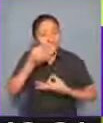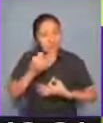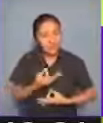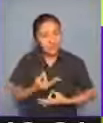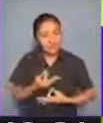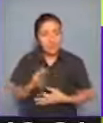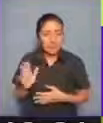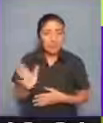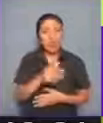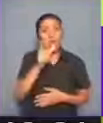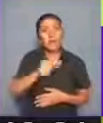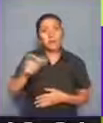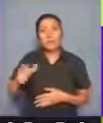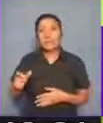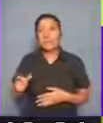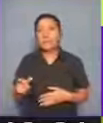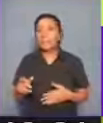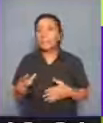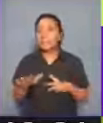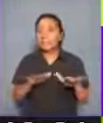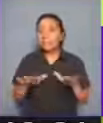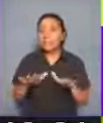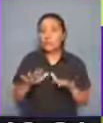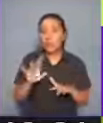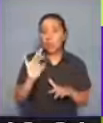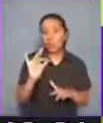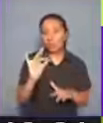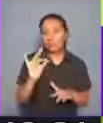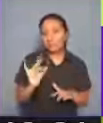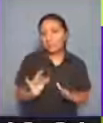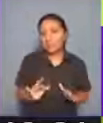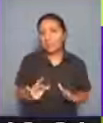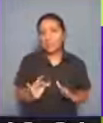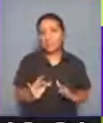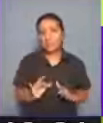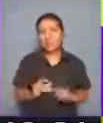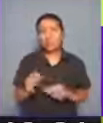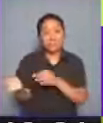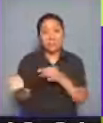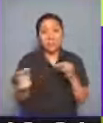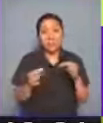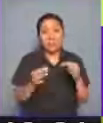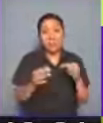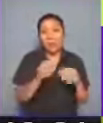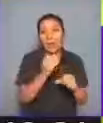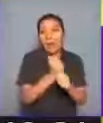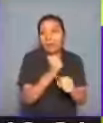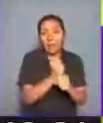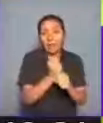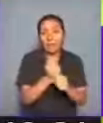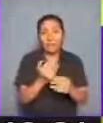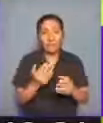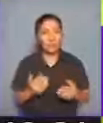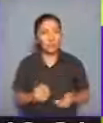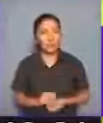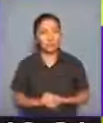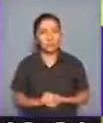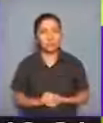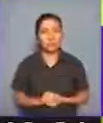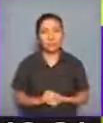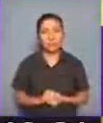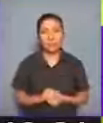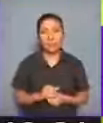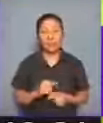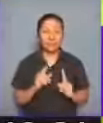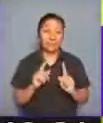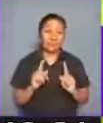se están viendo muy perjudicados tanto para lo que es llegar a sus sectores de trabajo y por supuesto